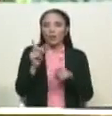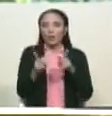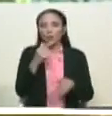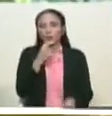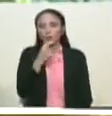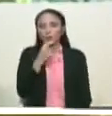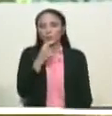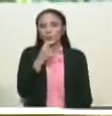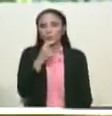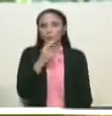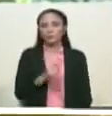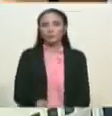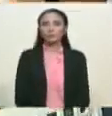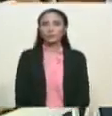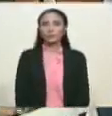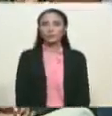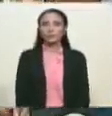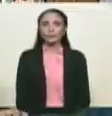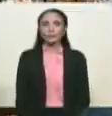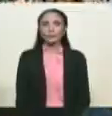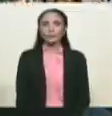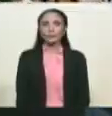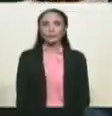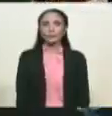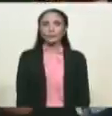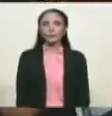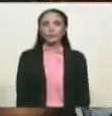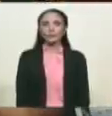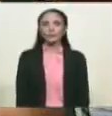y siempre hay que preguntarse.